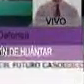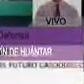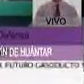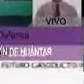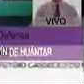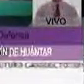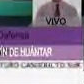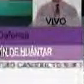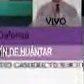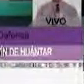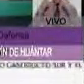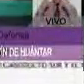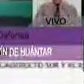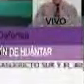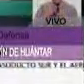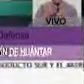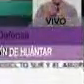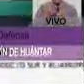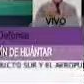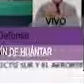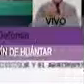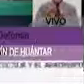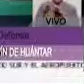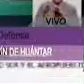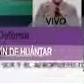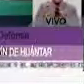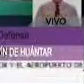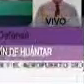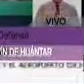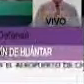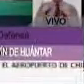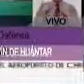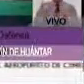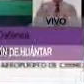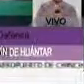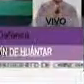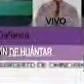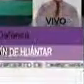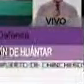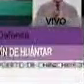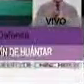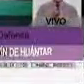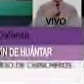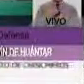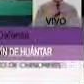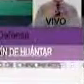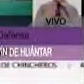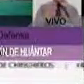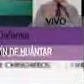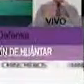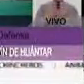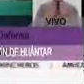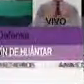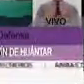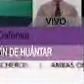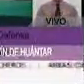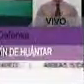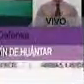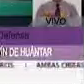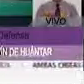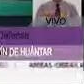Se trató una estrategia para desbaratar aquellos argumentos